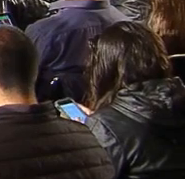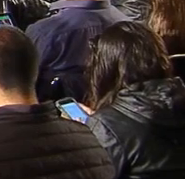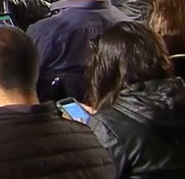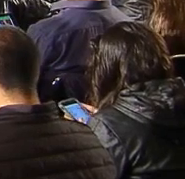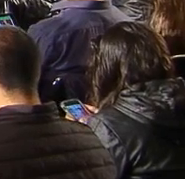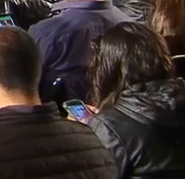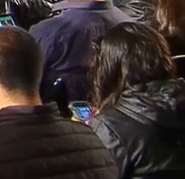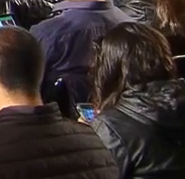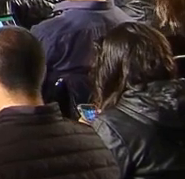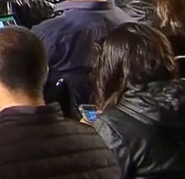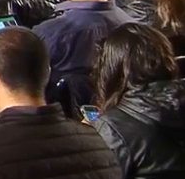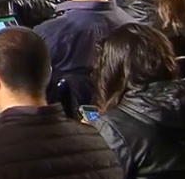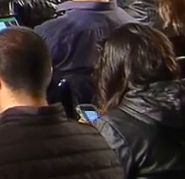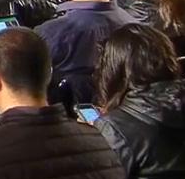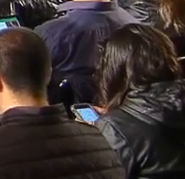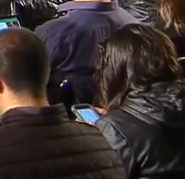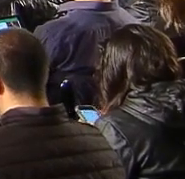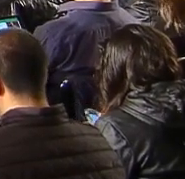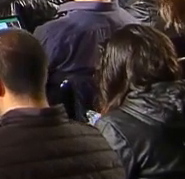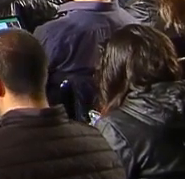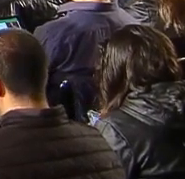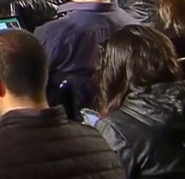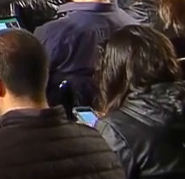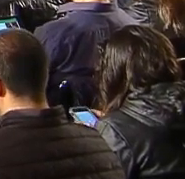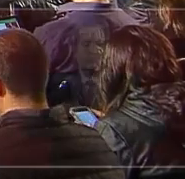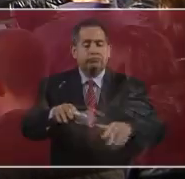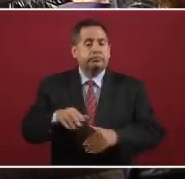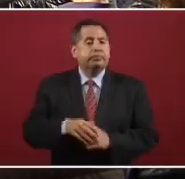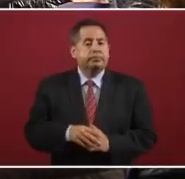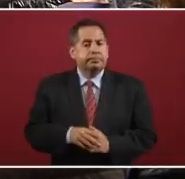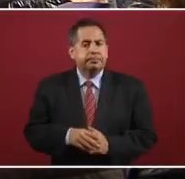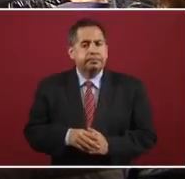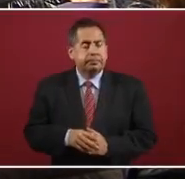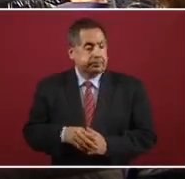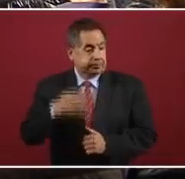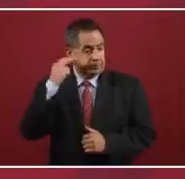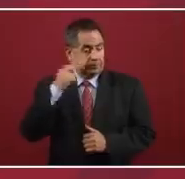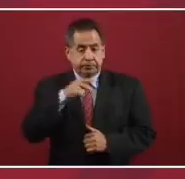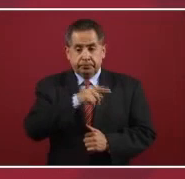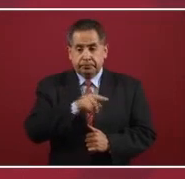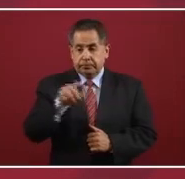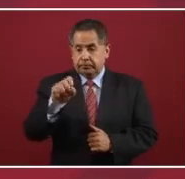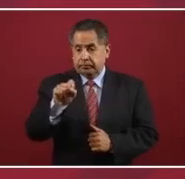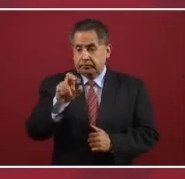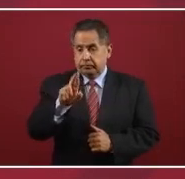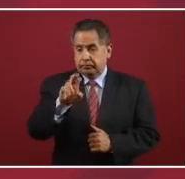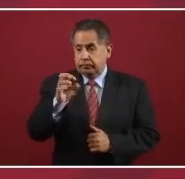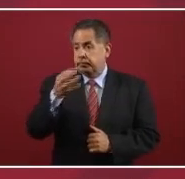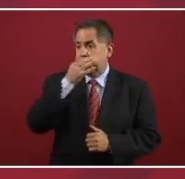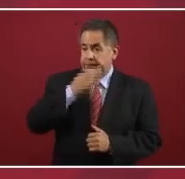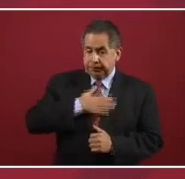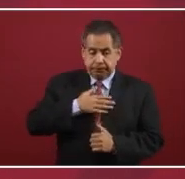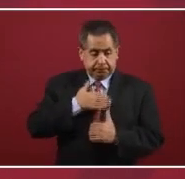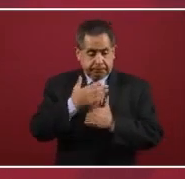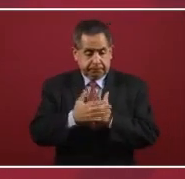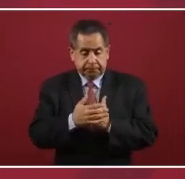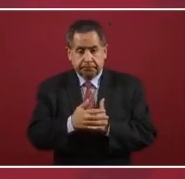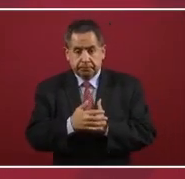Ese es el informe que tengo de la Secretaría de Relaciones Exteriores,